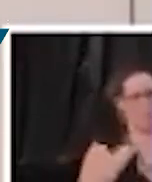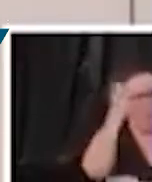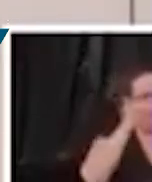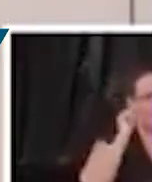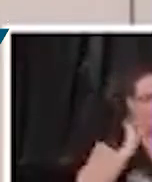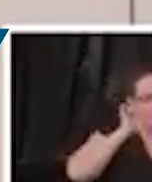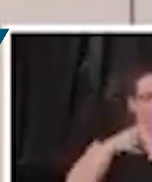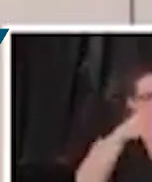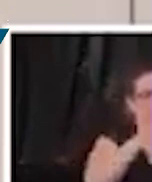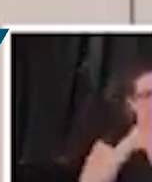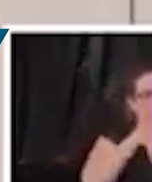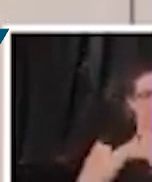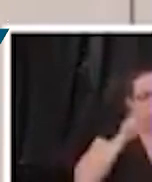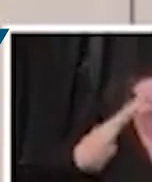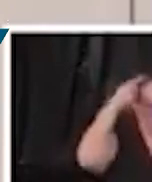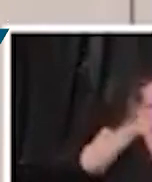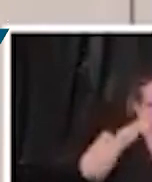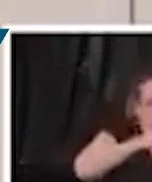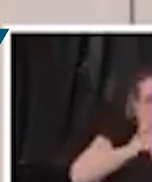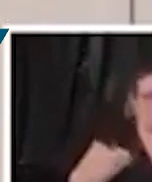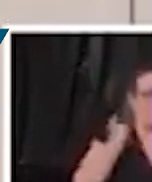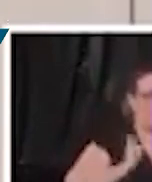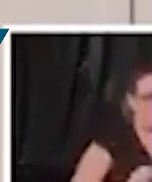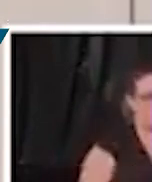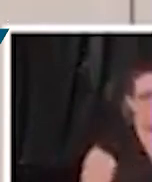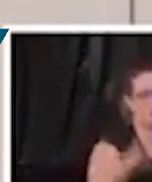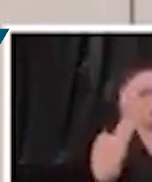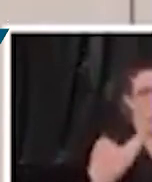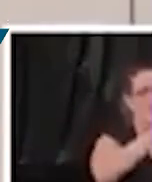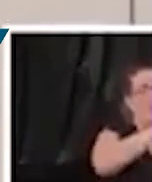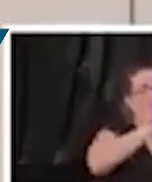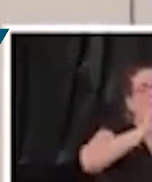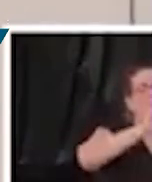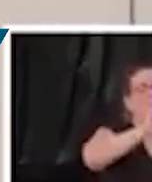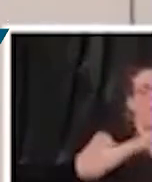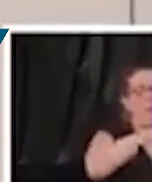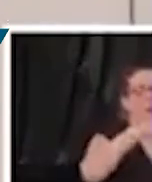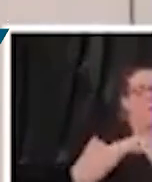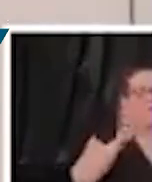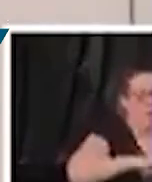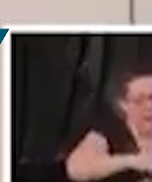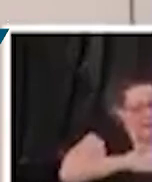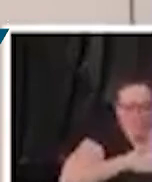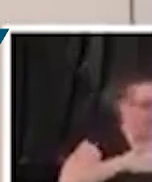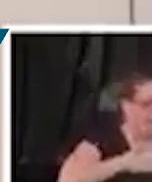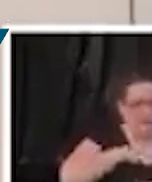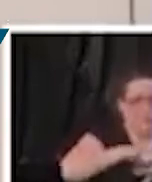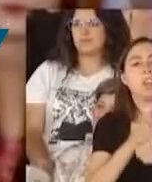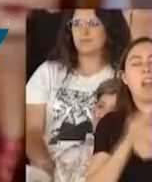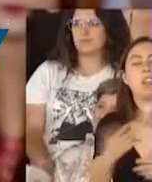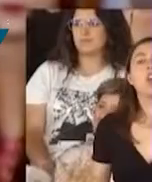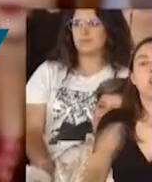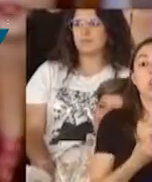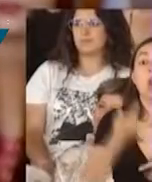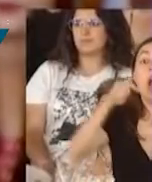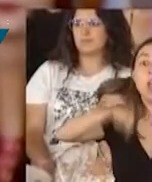qué? Porque no saben o porque no quieren, pero sí que es verdad que la estrategia de comunicación en política es muy importante. Y el PSOE